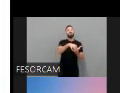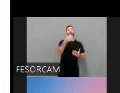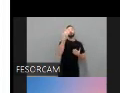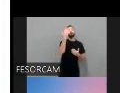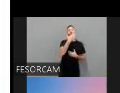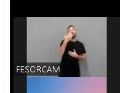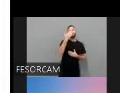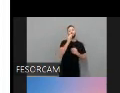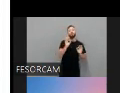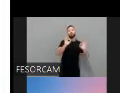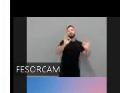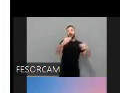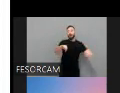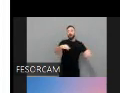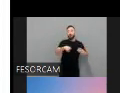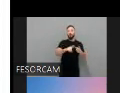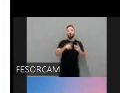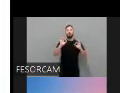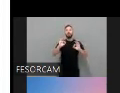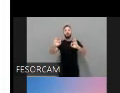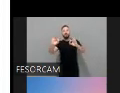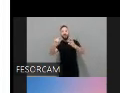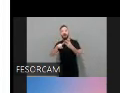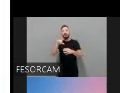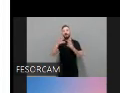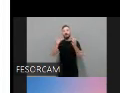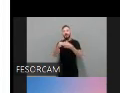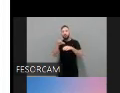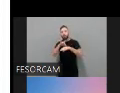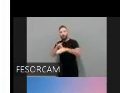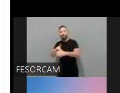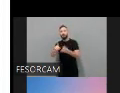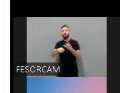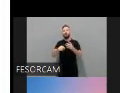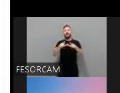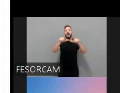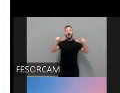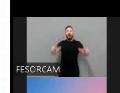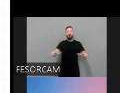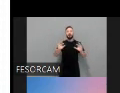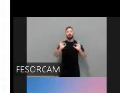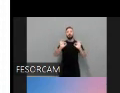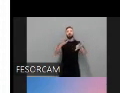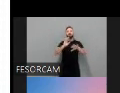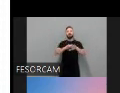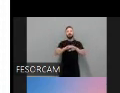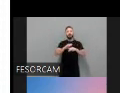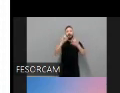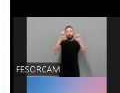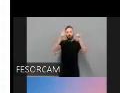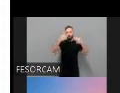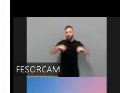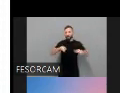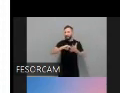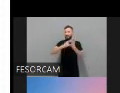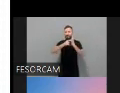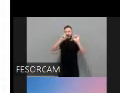colegios de educación especial, a los equipos de orientación, a las aulas específicas dentro de los centros ordinarios, a todo el sistema educativo.